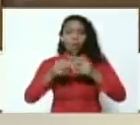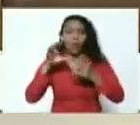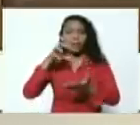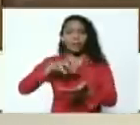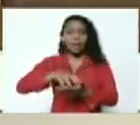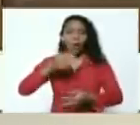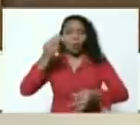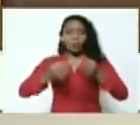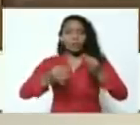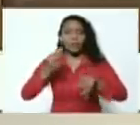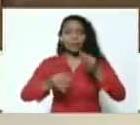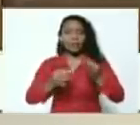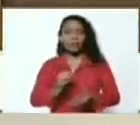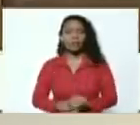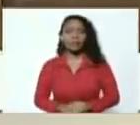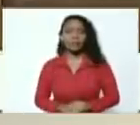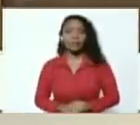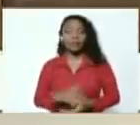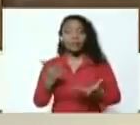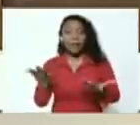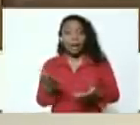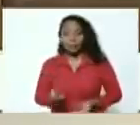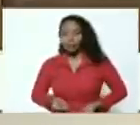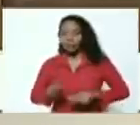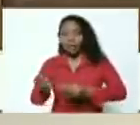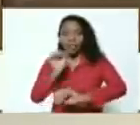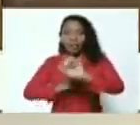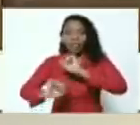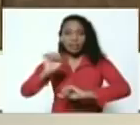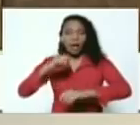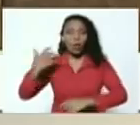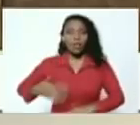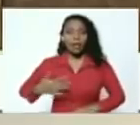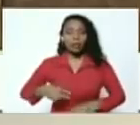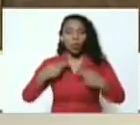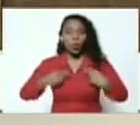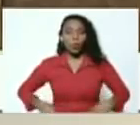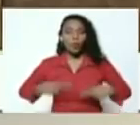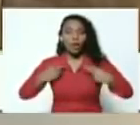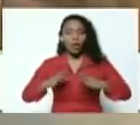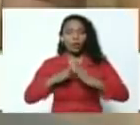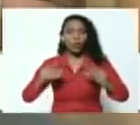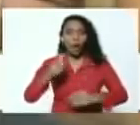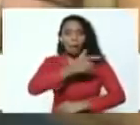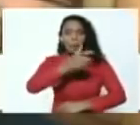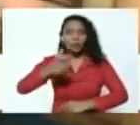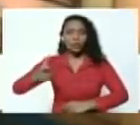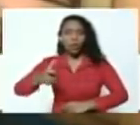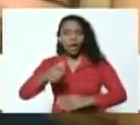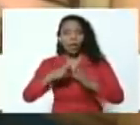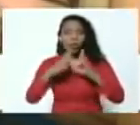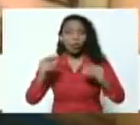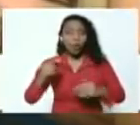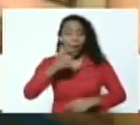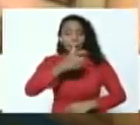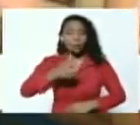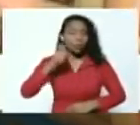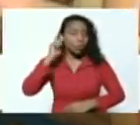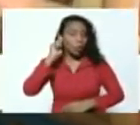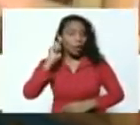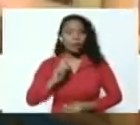justicia que garantice y defienda los derechos humanos de todos los ciudadanos, de todas las